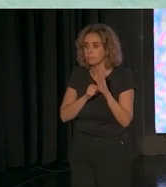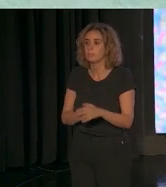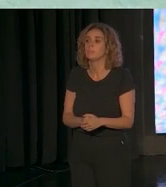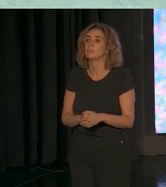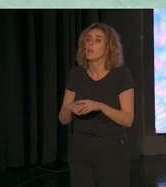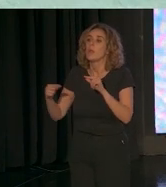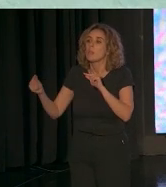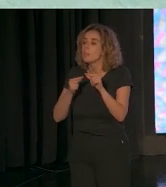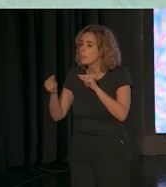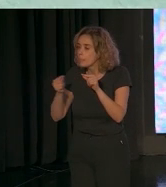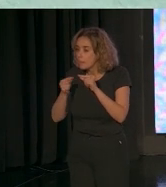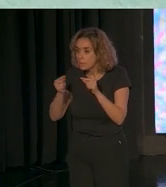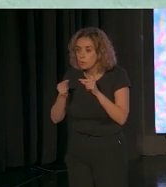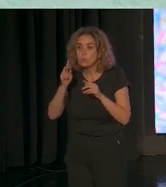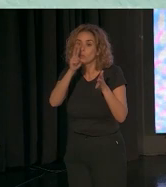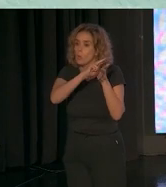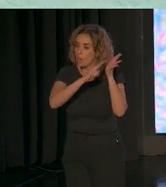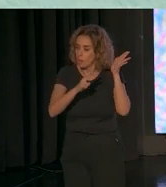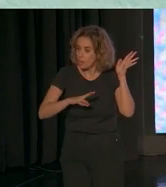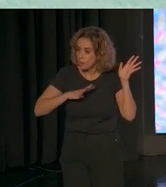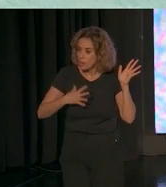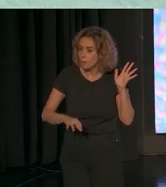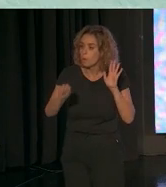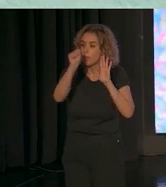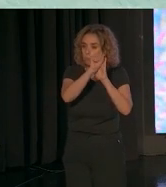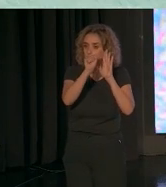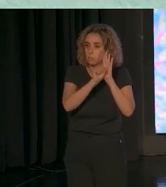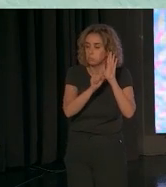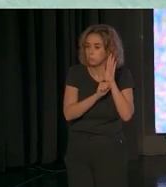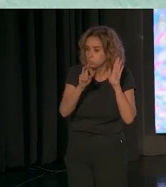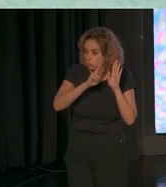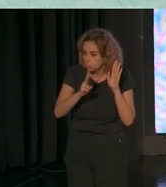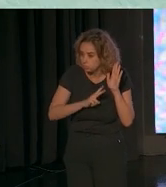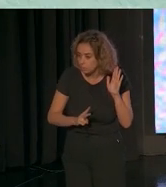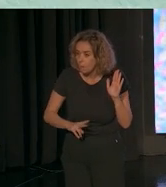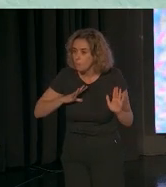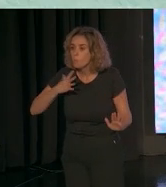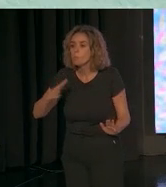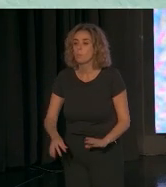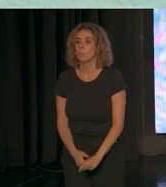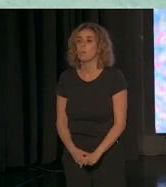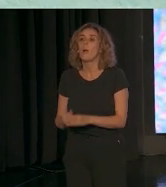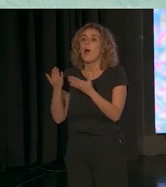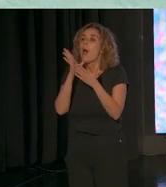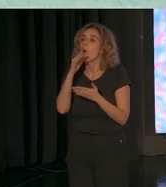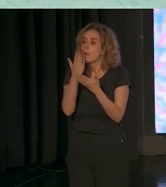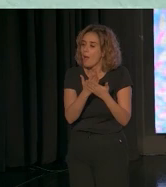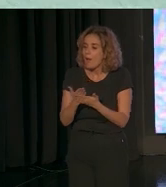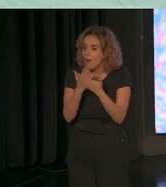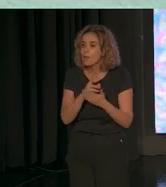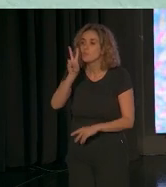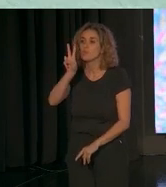La discusión la van a poder ustedes leer en los artículos. Y vamos al estudio 2, muy